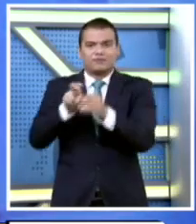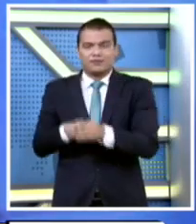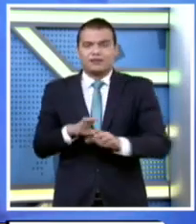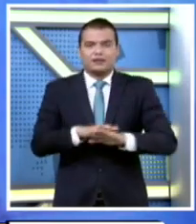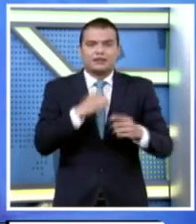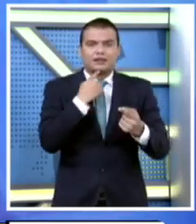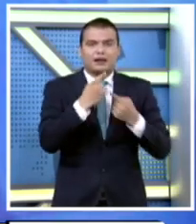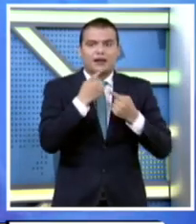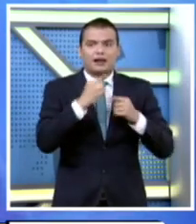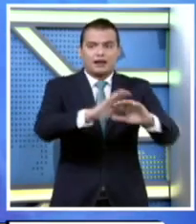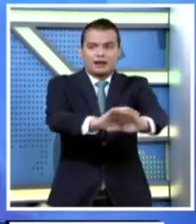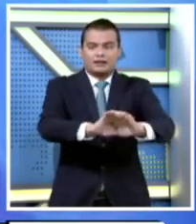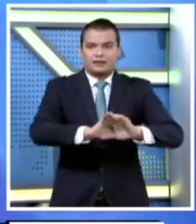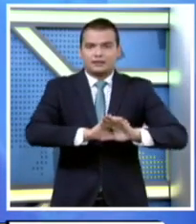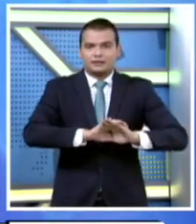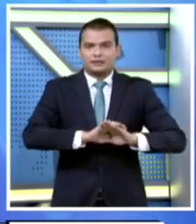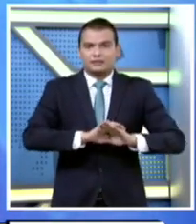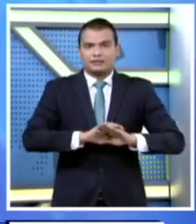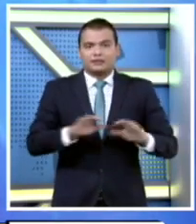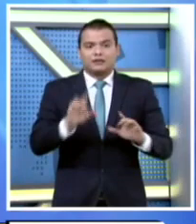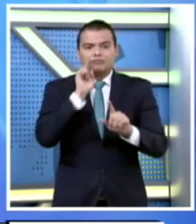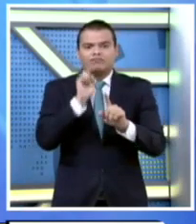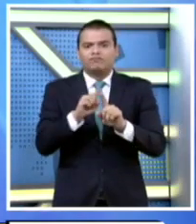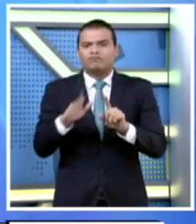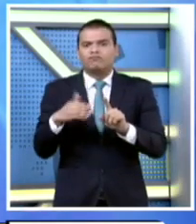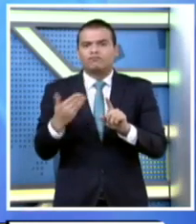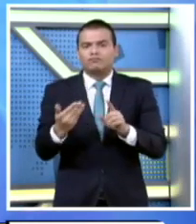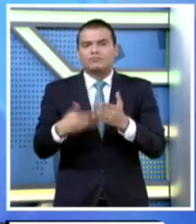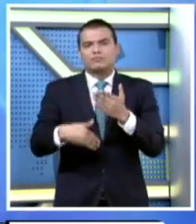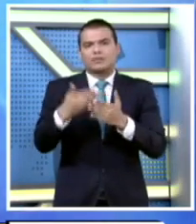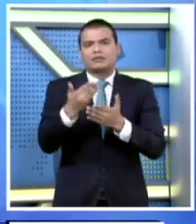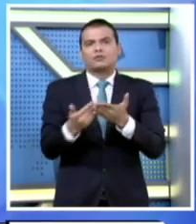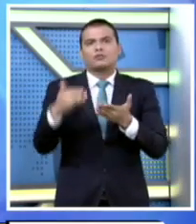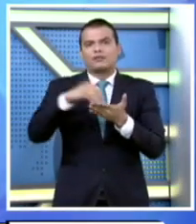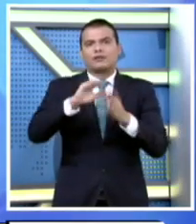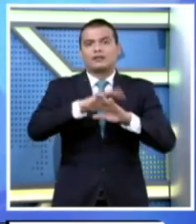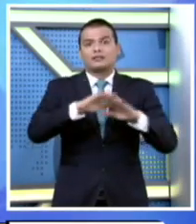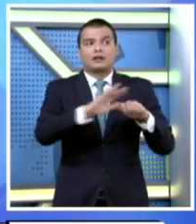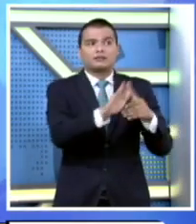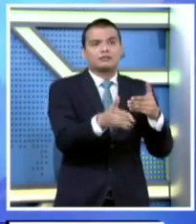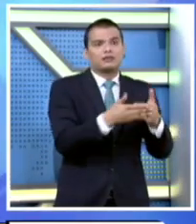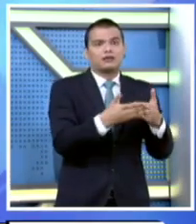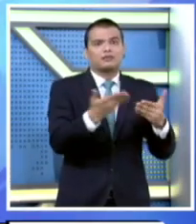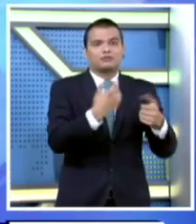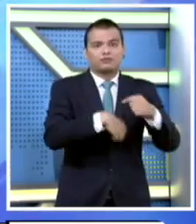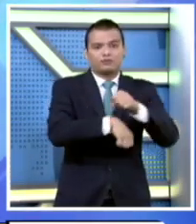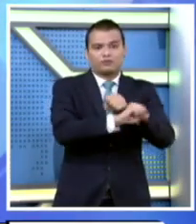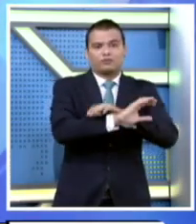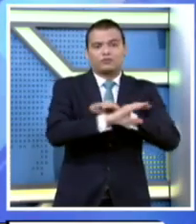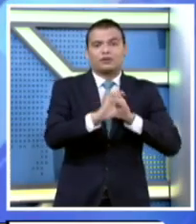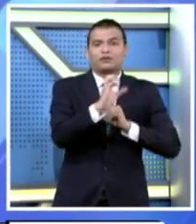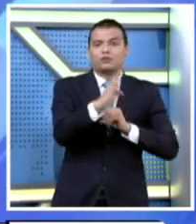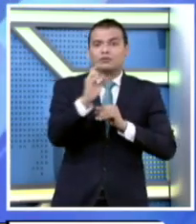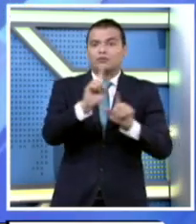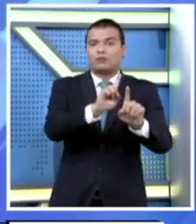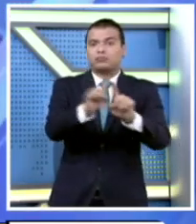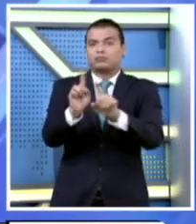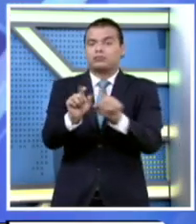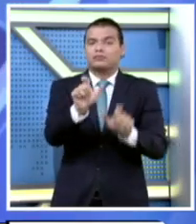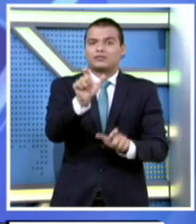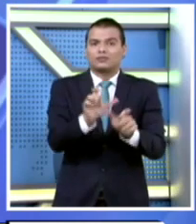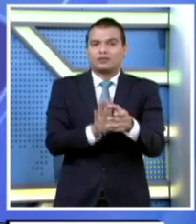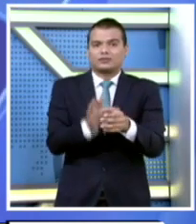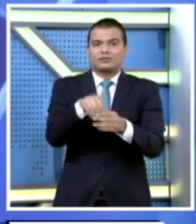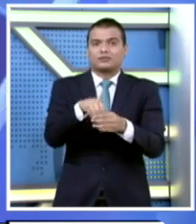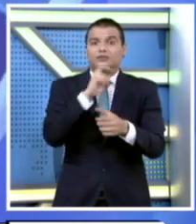los protocolos de seguridad para poder volver inicialmente a puerta cerrada. Para nadie es fácil, todos los clubes y los jugadores estamos pasando